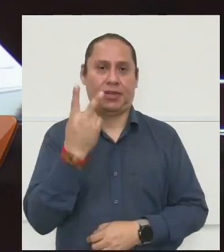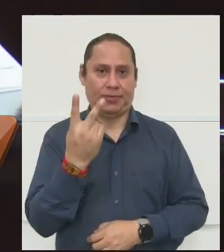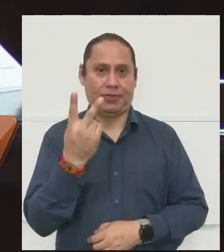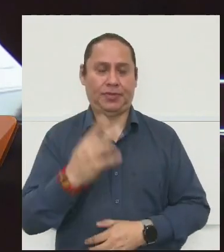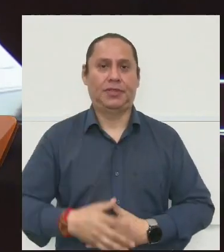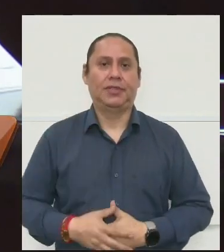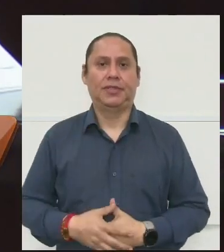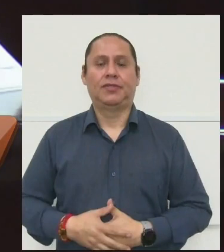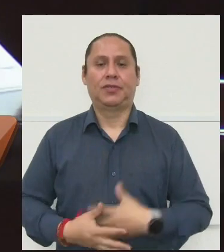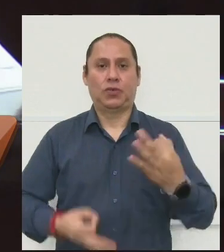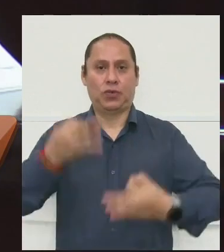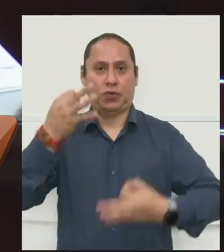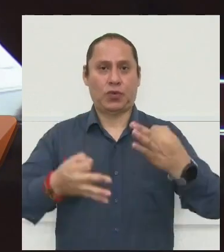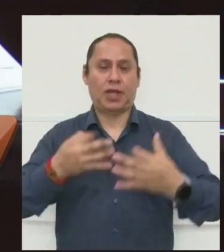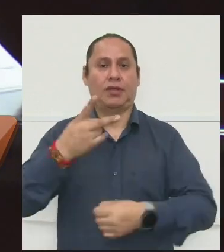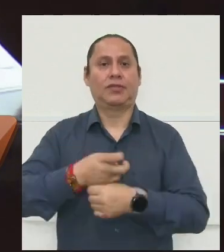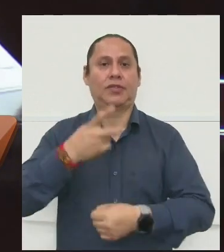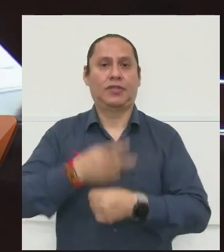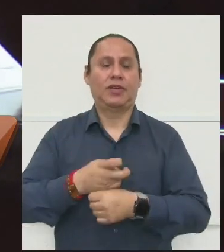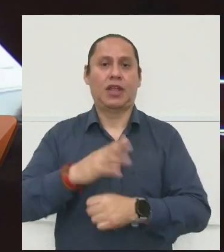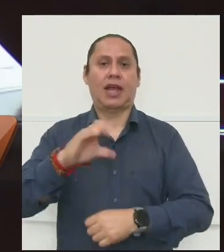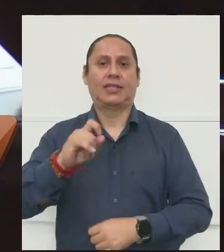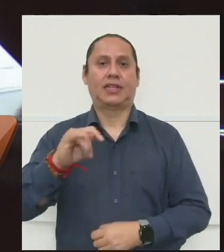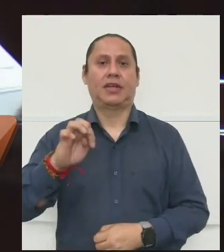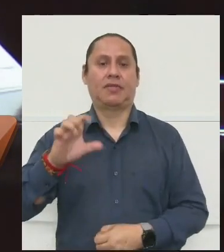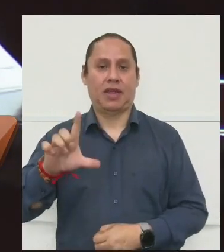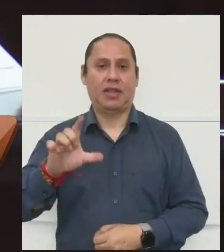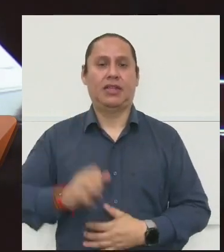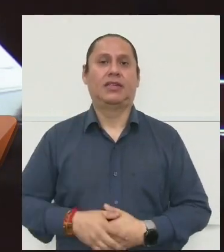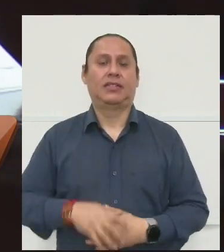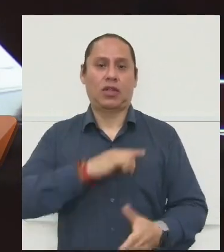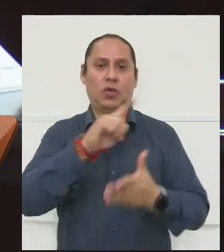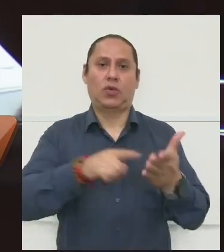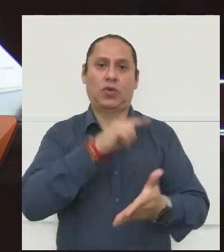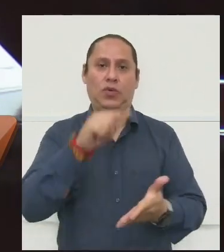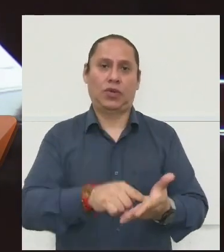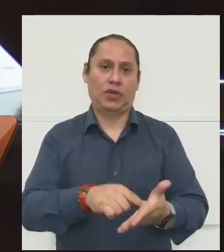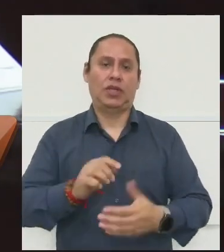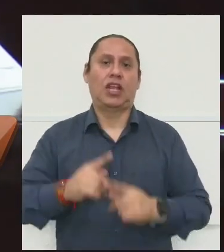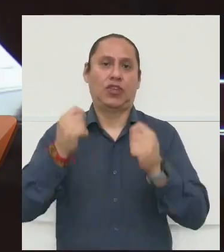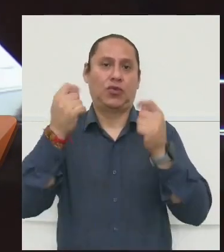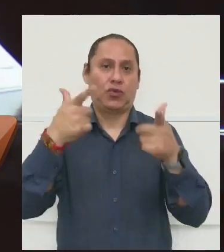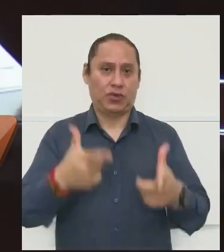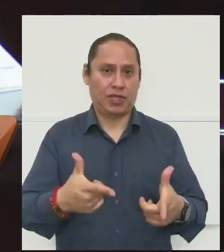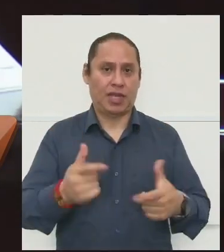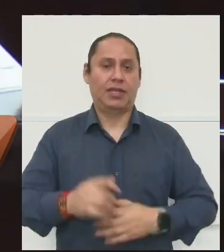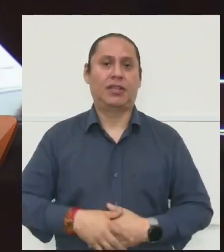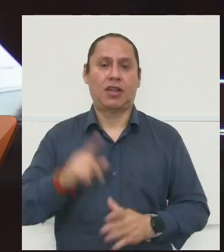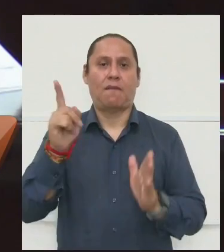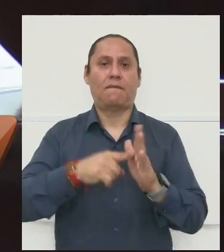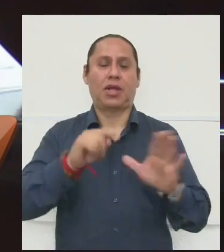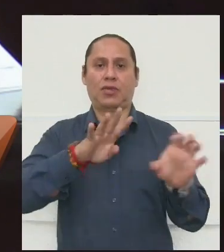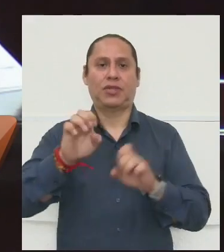1992 juzgado segundo de lo civil del distrito judicial de tuxla